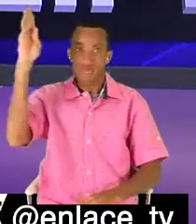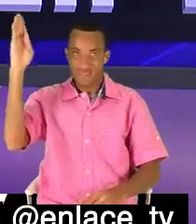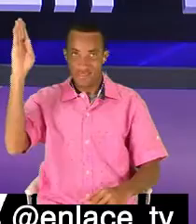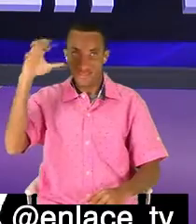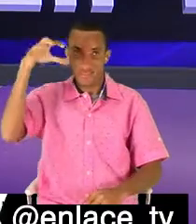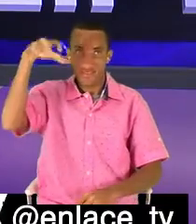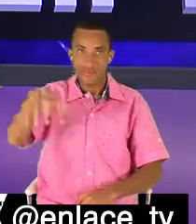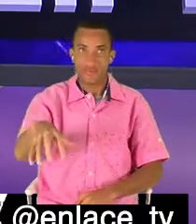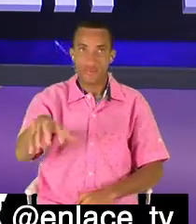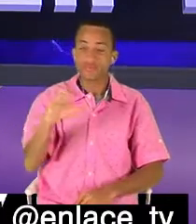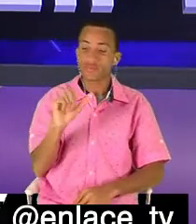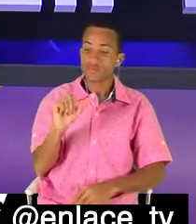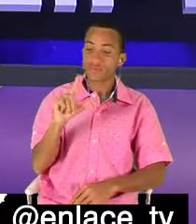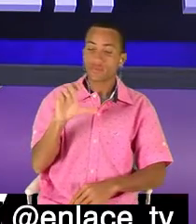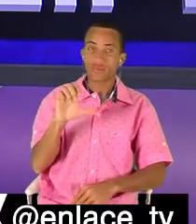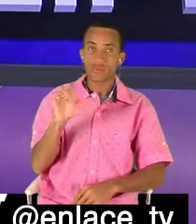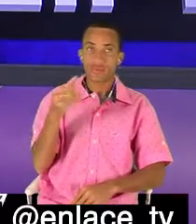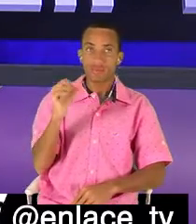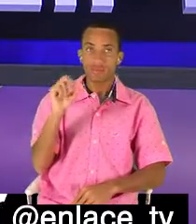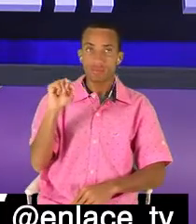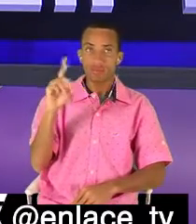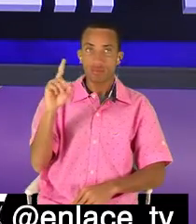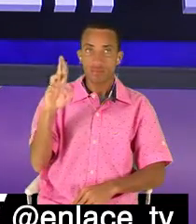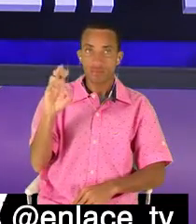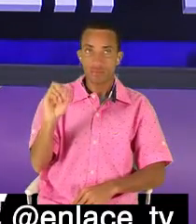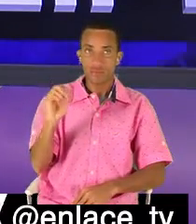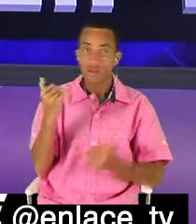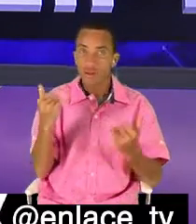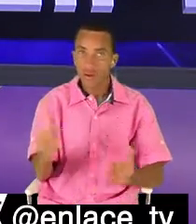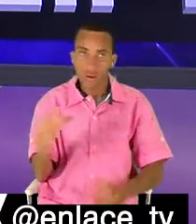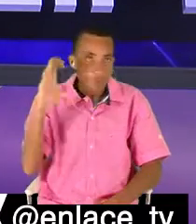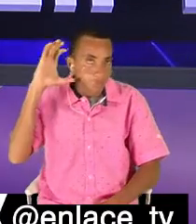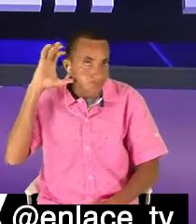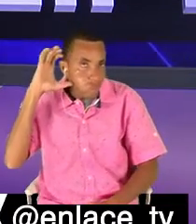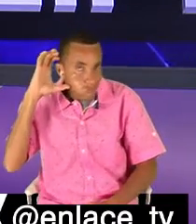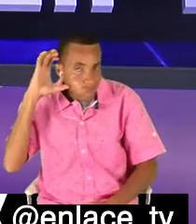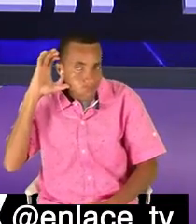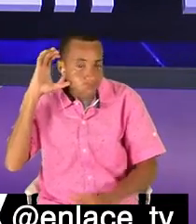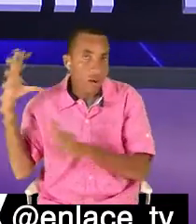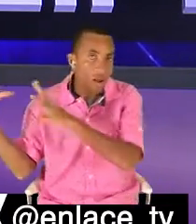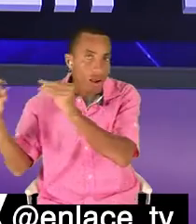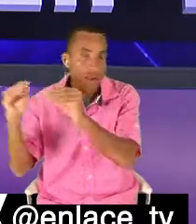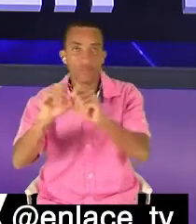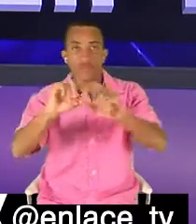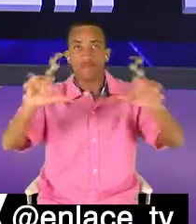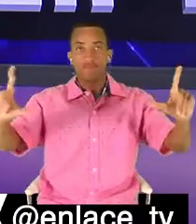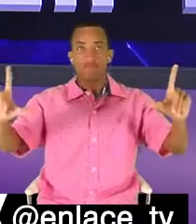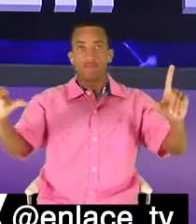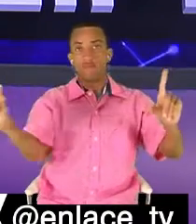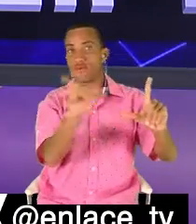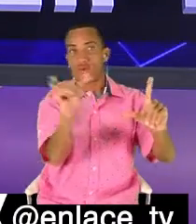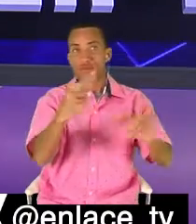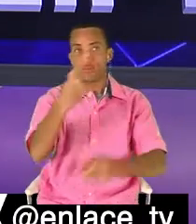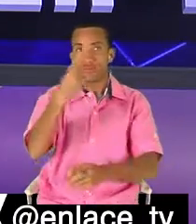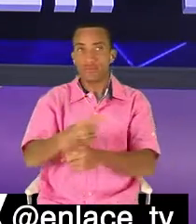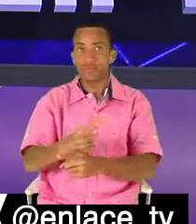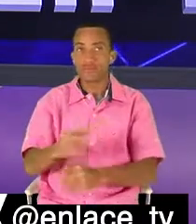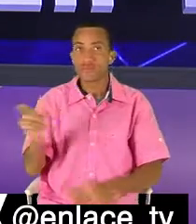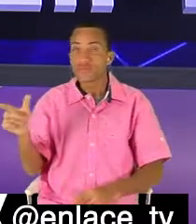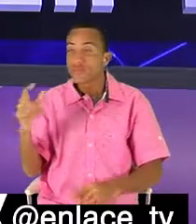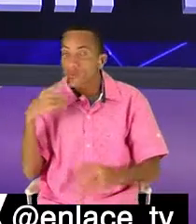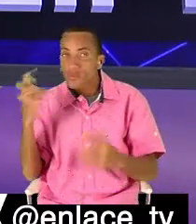delegados de departamentos del Oriente Colombiano. Vamos en directo al lugar en donde se genera a esta hora la información con nuestro director de